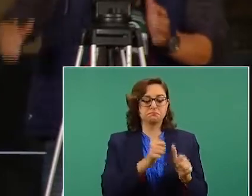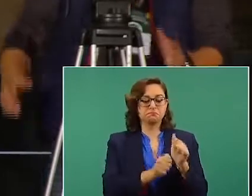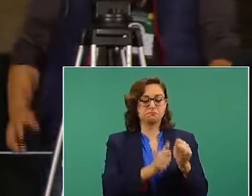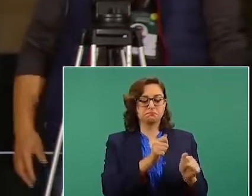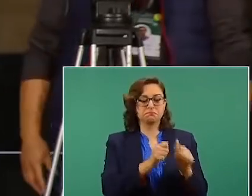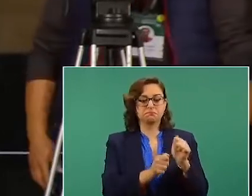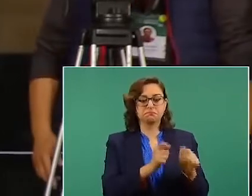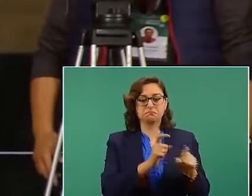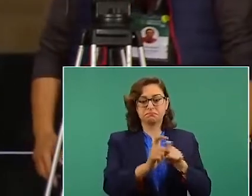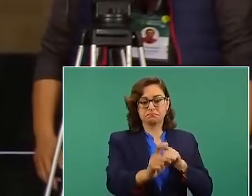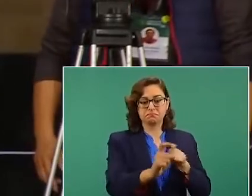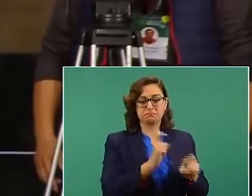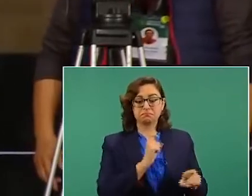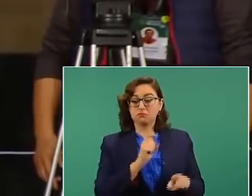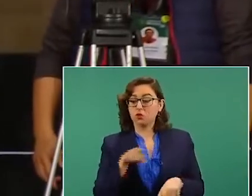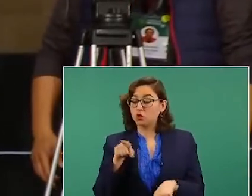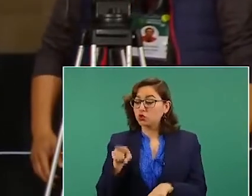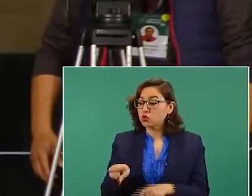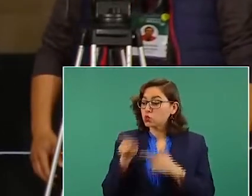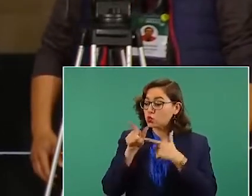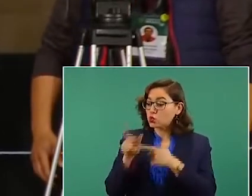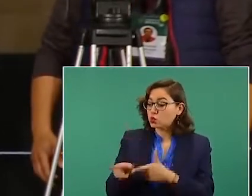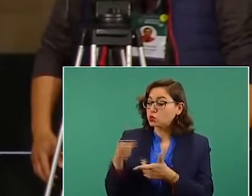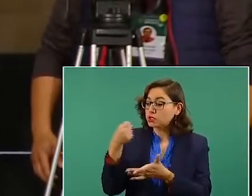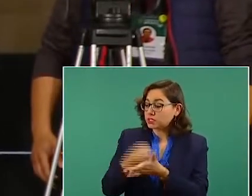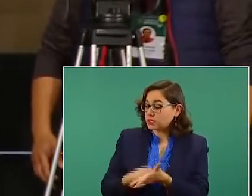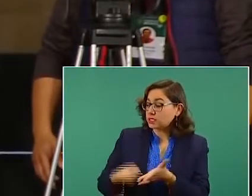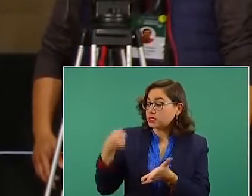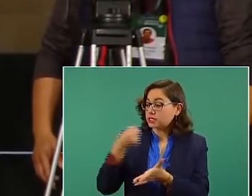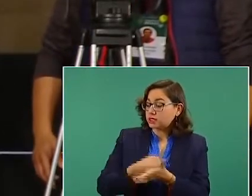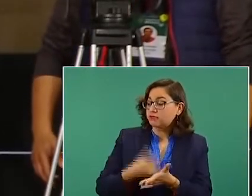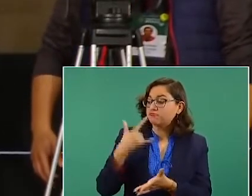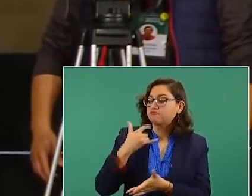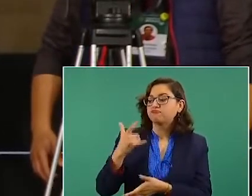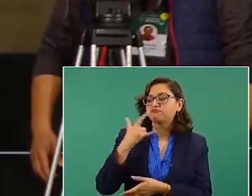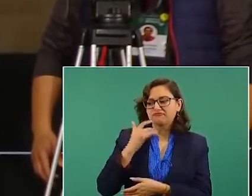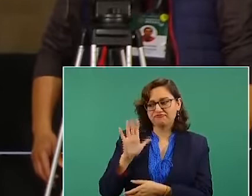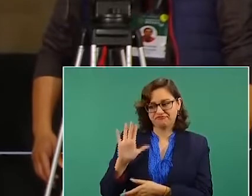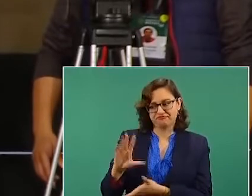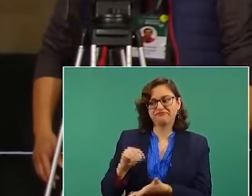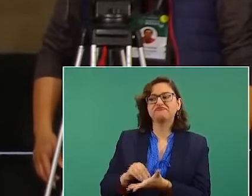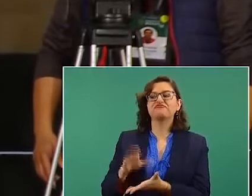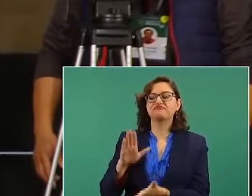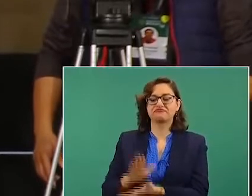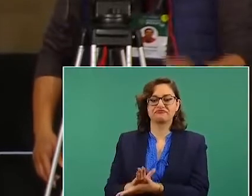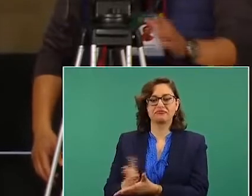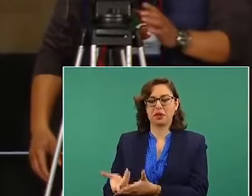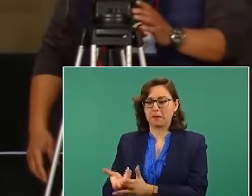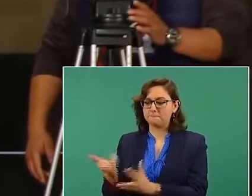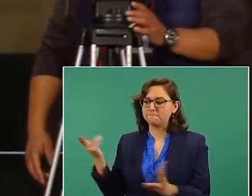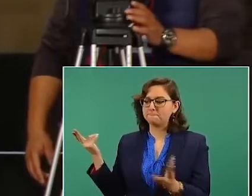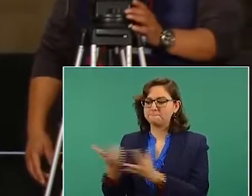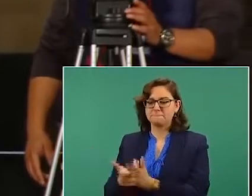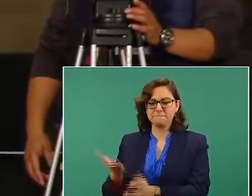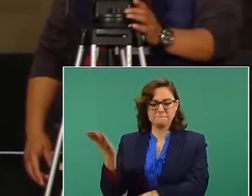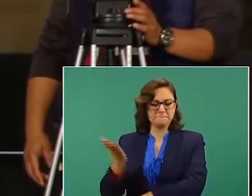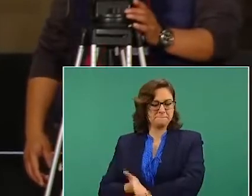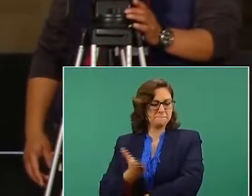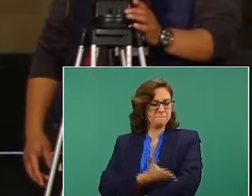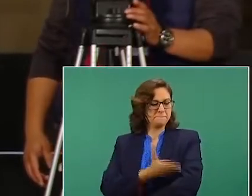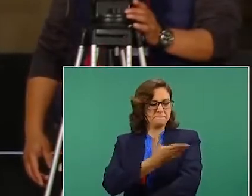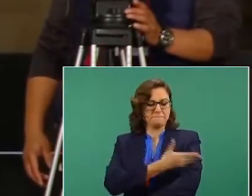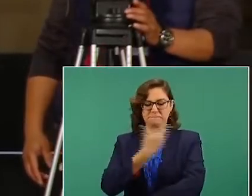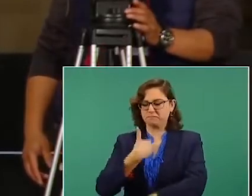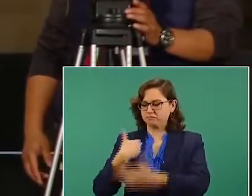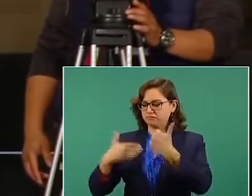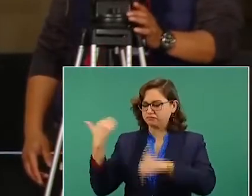no se retiraba, pues la iban a asesinar, que la iban a cortar en trozos y que se